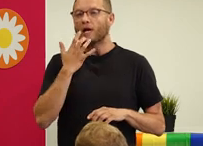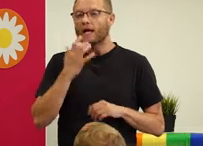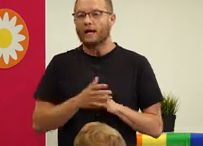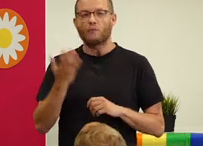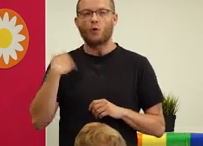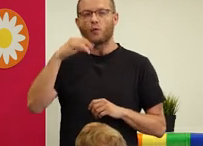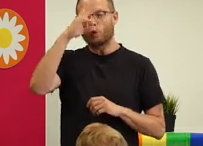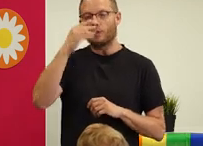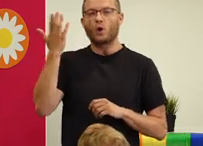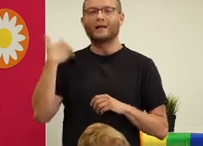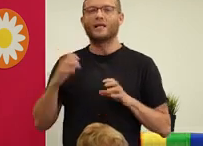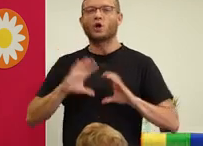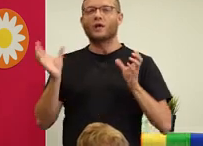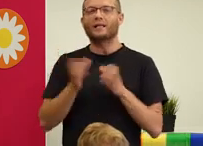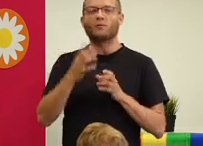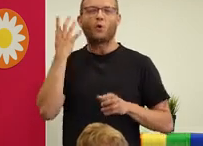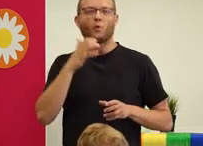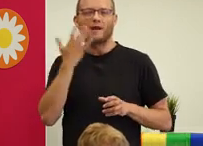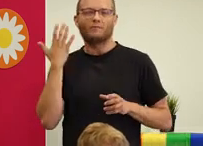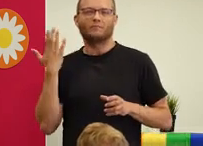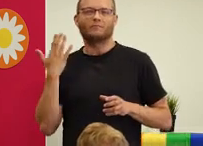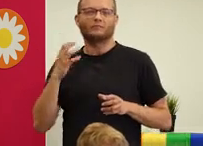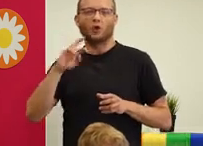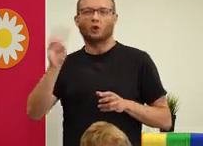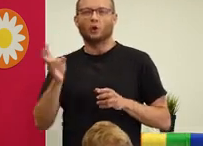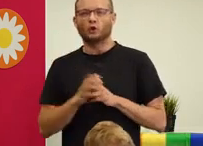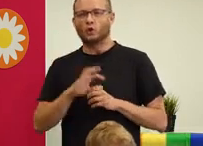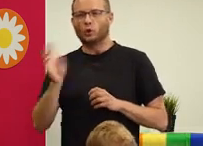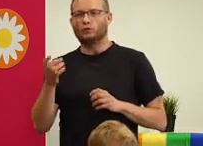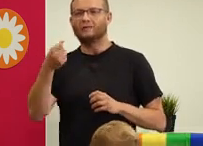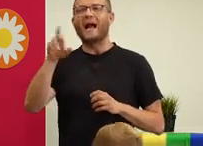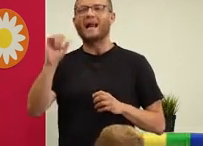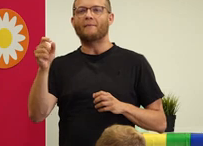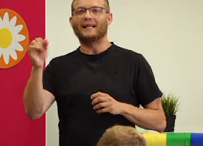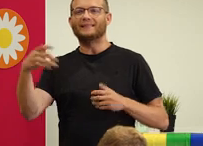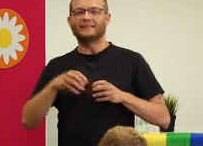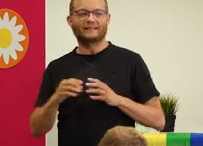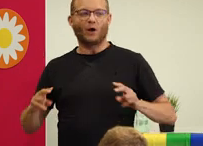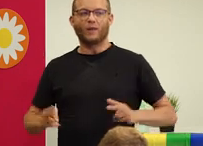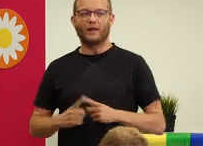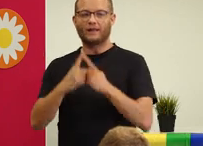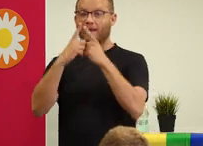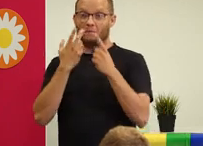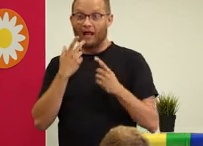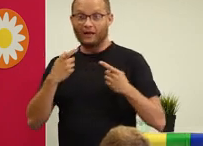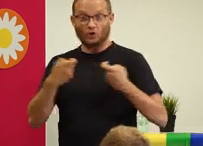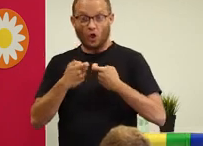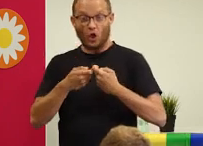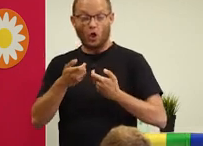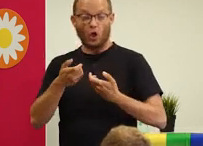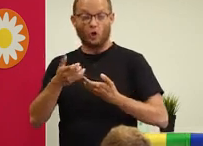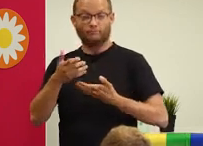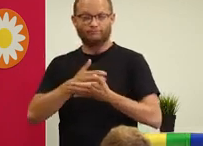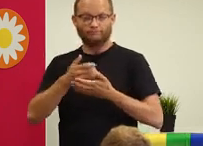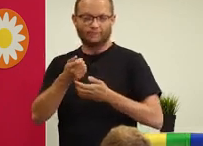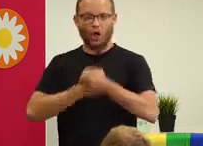esa preocupación por el colectivo queer en el resto de... en Arabia Saudí, que es uno de los mayores socios económicos de España? Es